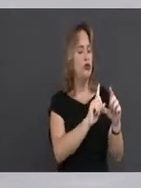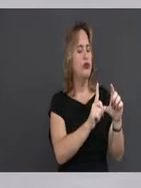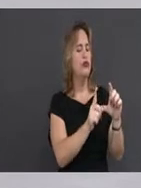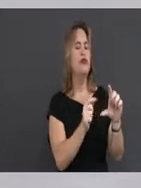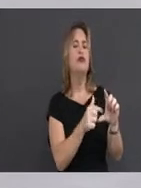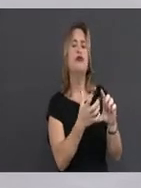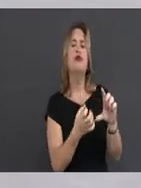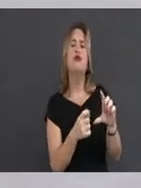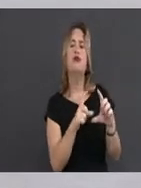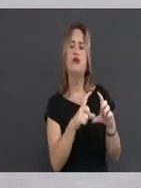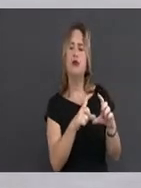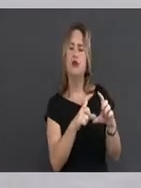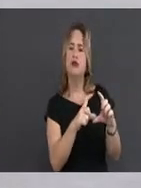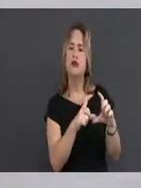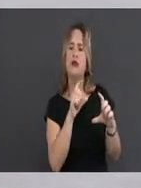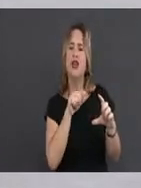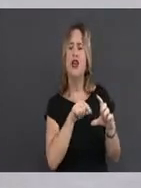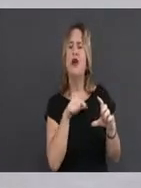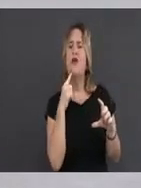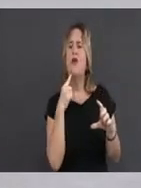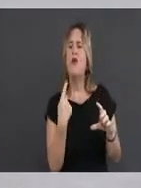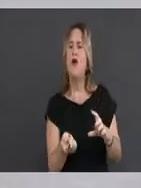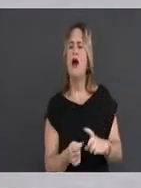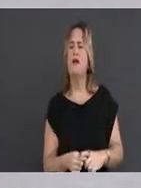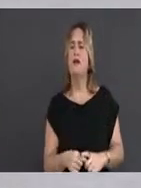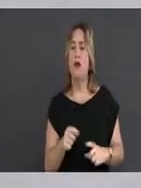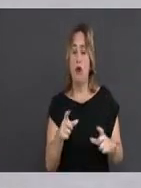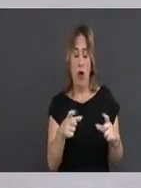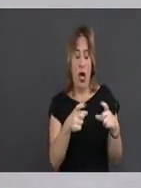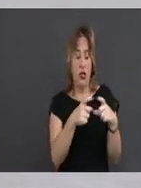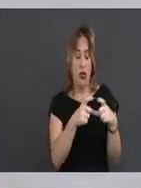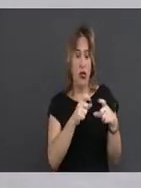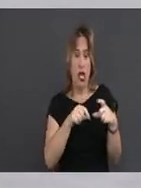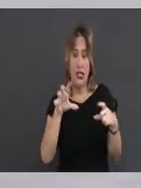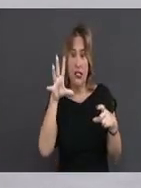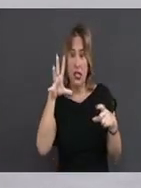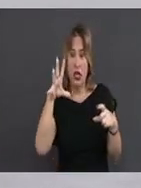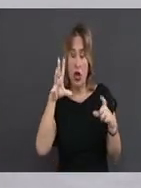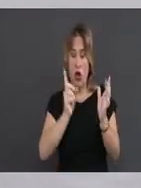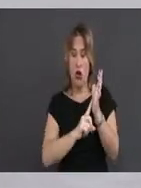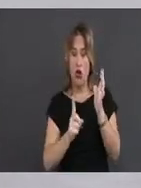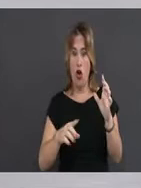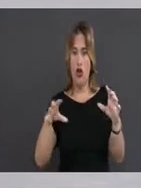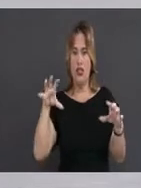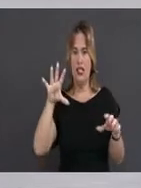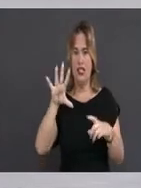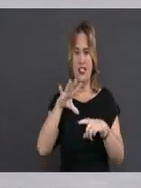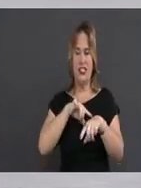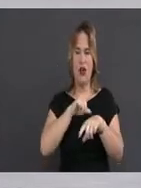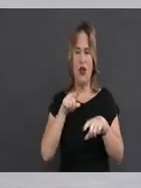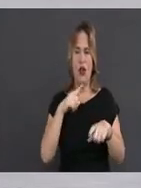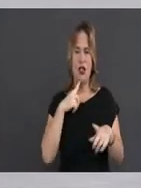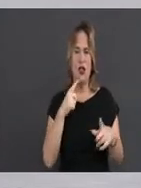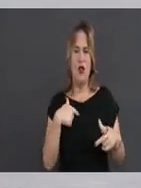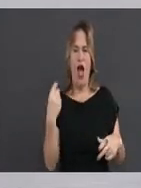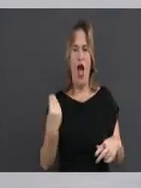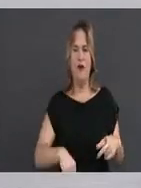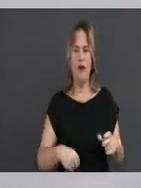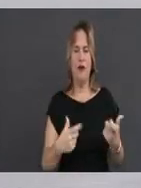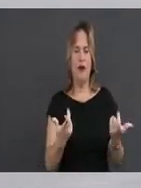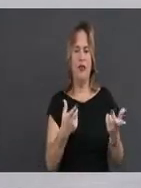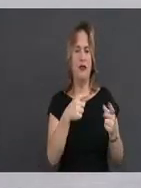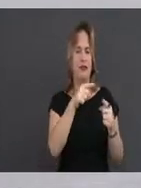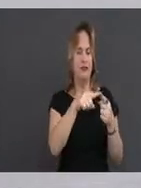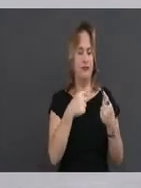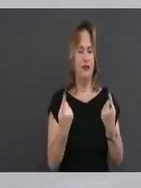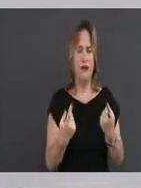¿Qué sucede? Cuando usted tiene esas 5 horas de corriente, ahí es donde se hace, en ese